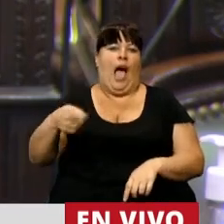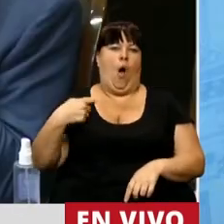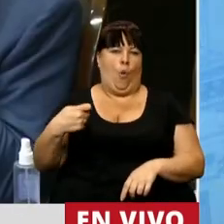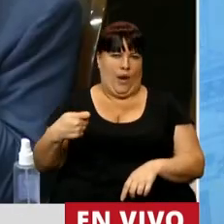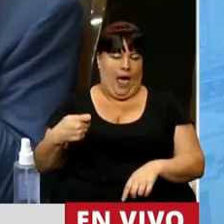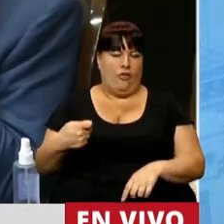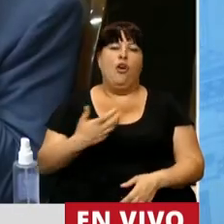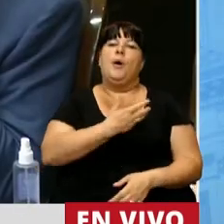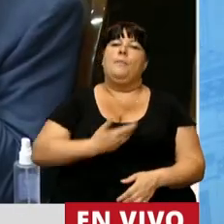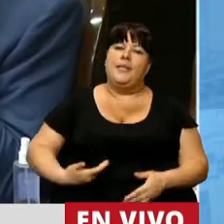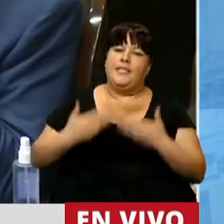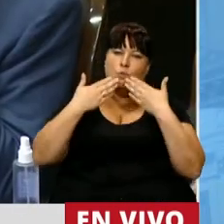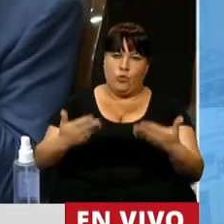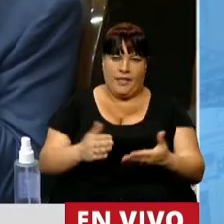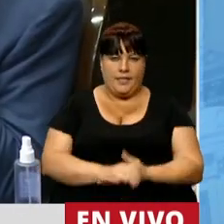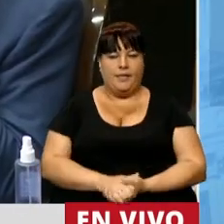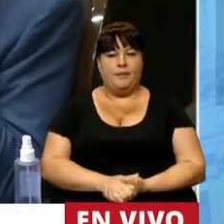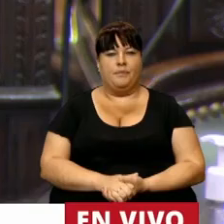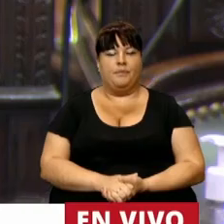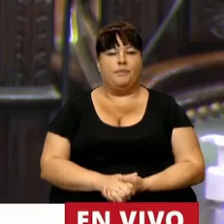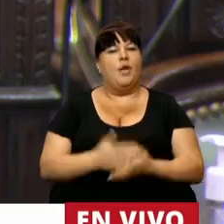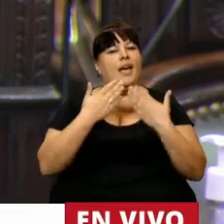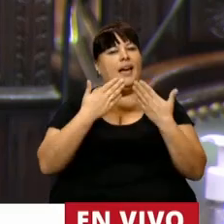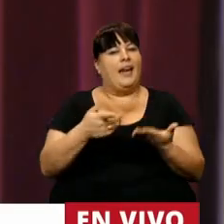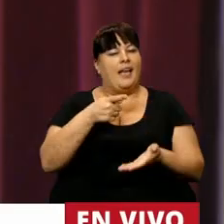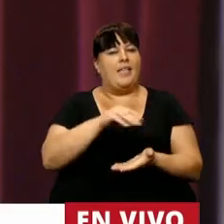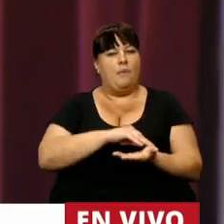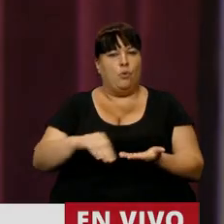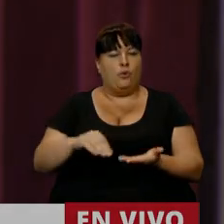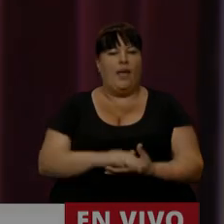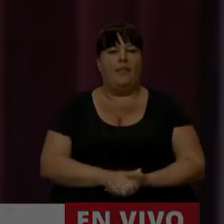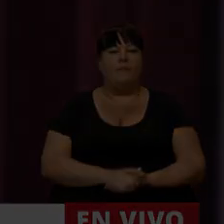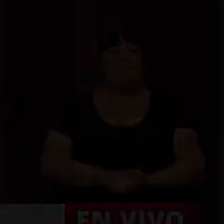jubilados. Señor presidente, muchas gracias. Muchas gracias, diputada Carrizo.